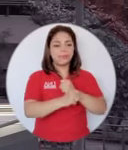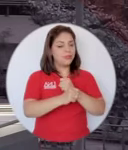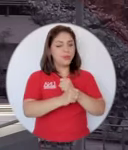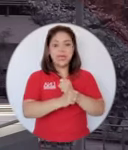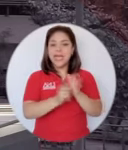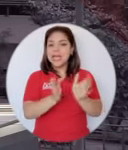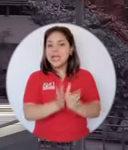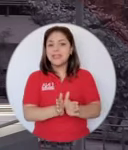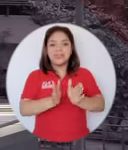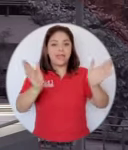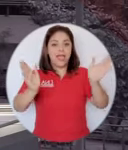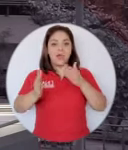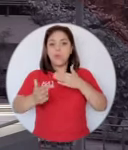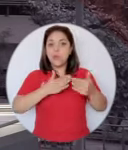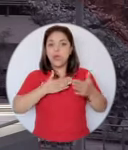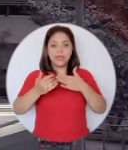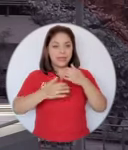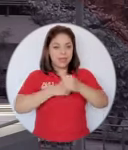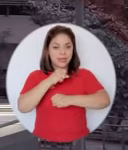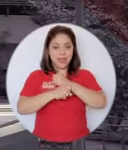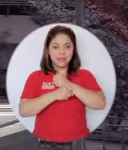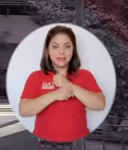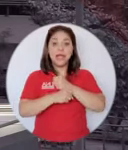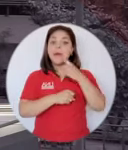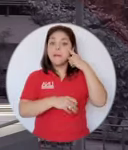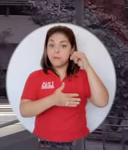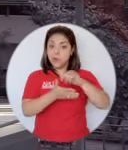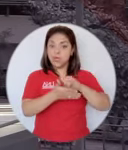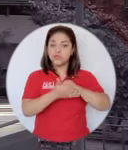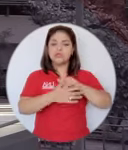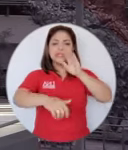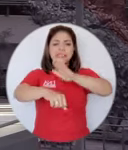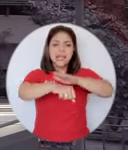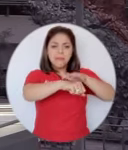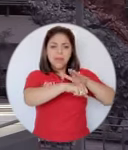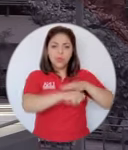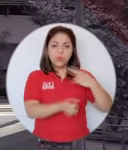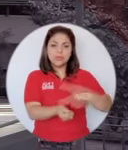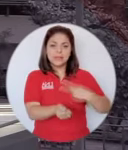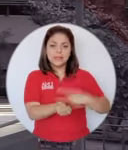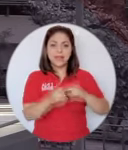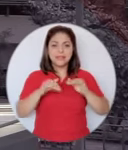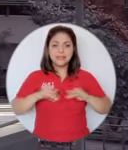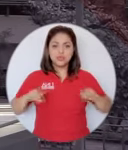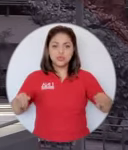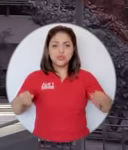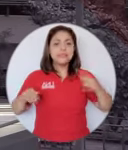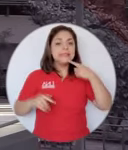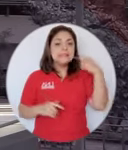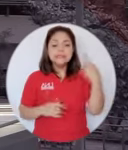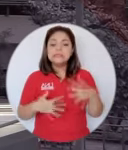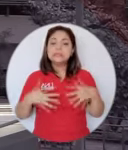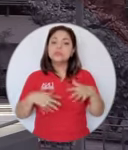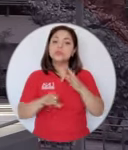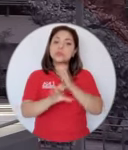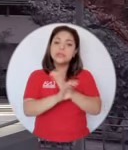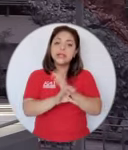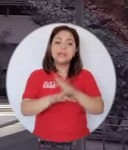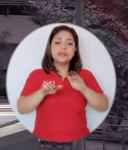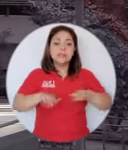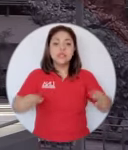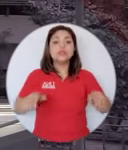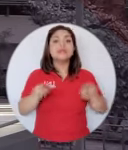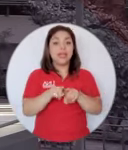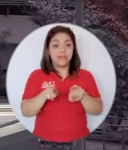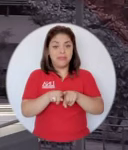del Hospital Nacional de Niños en ese sentido, ¿verdad? Porque estaban apareciendo niños y niñas con afecciones en el hígado y